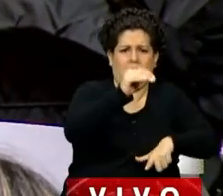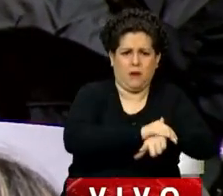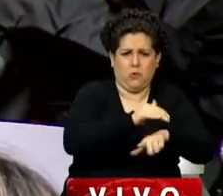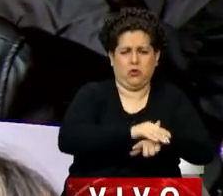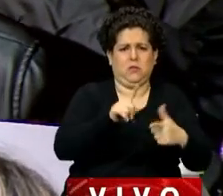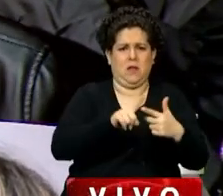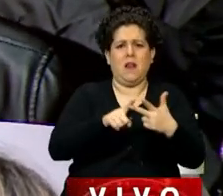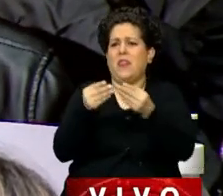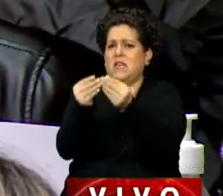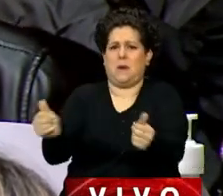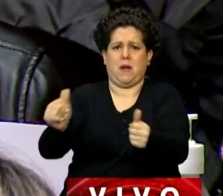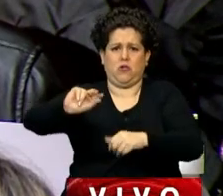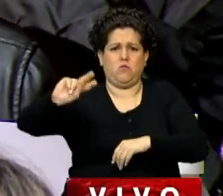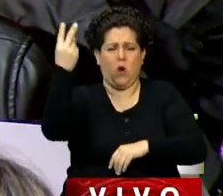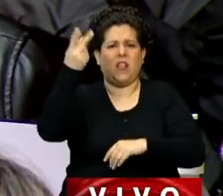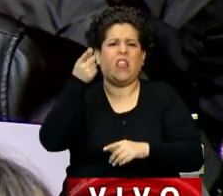muerte.